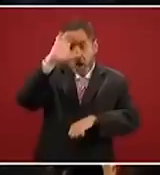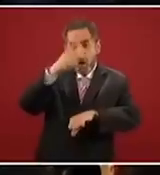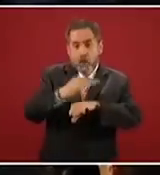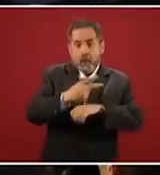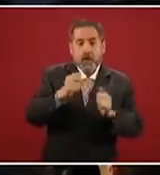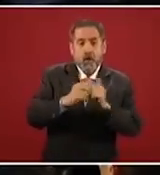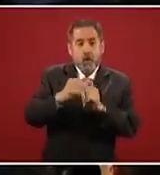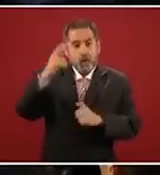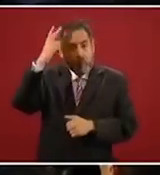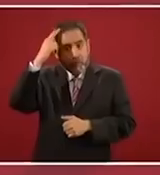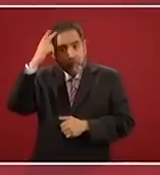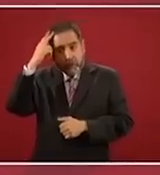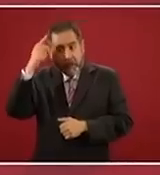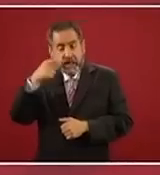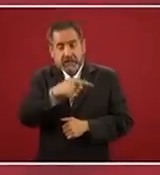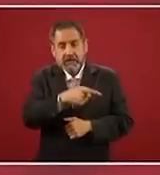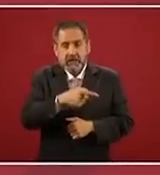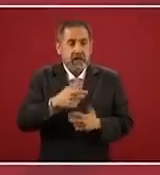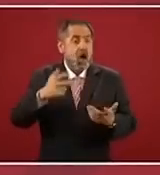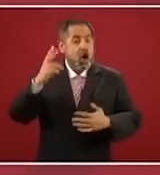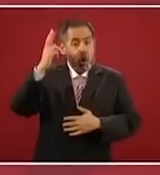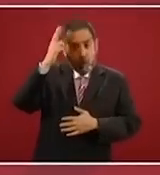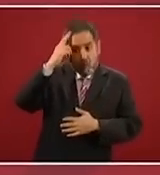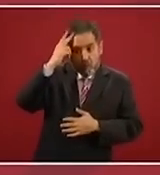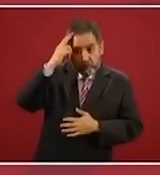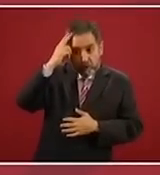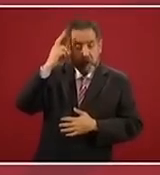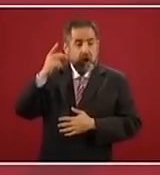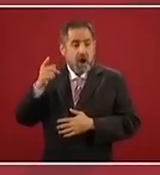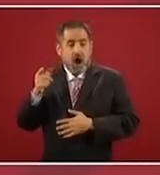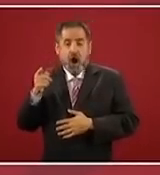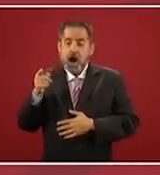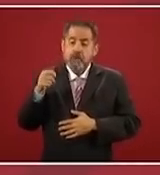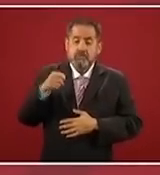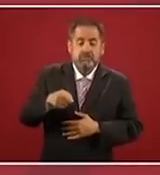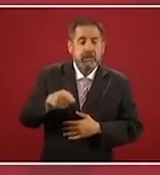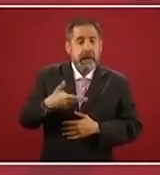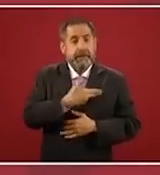Porfirio Díaz. Como Porfirio Díaz llega a la presidencia